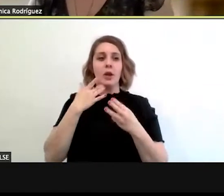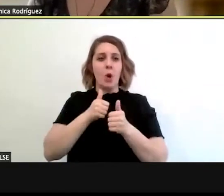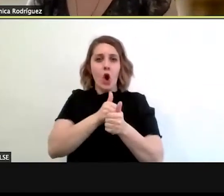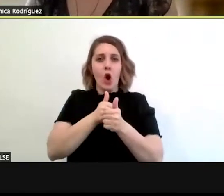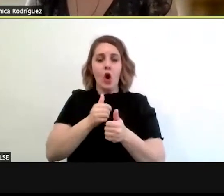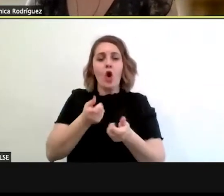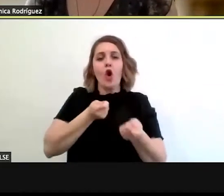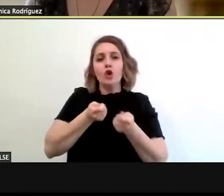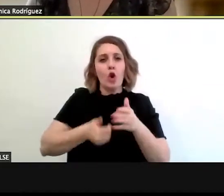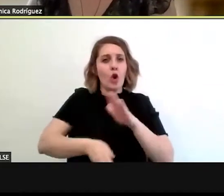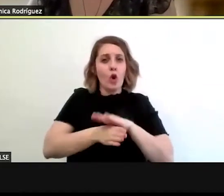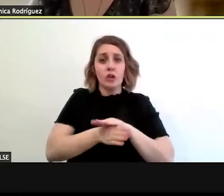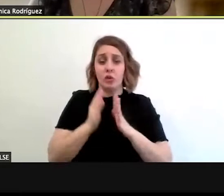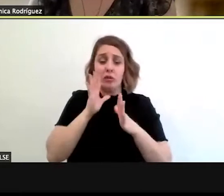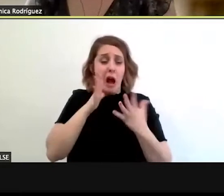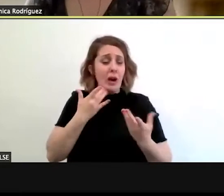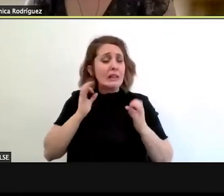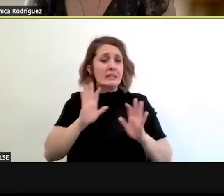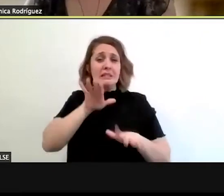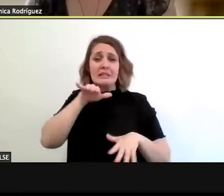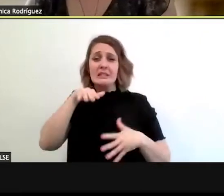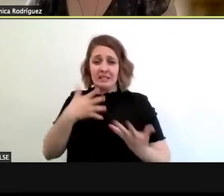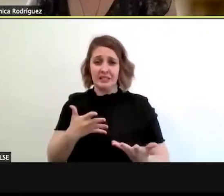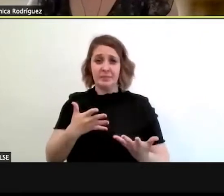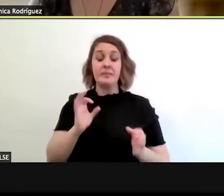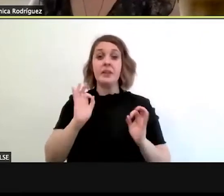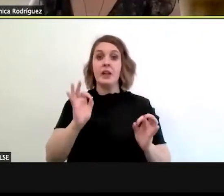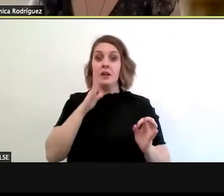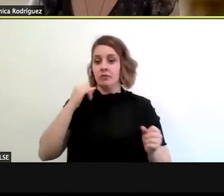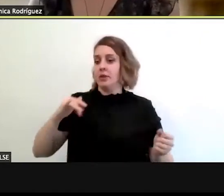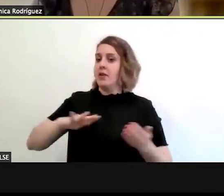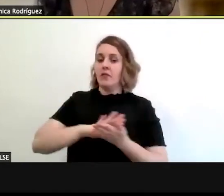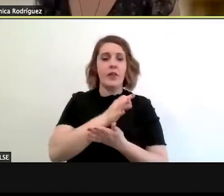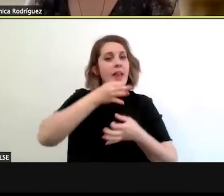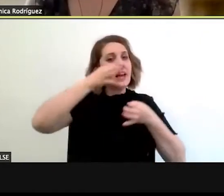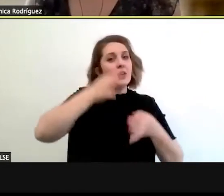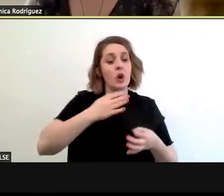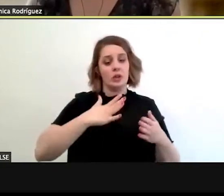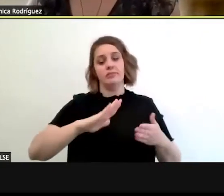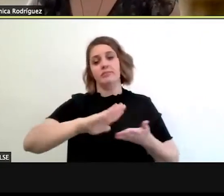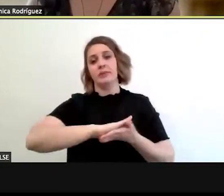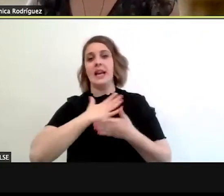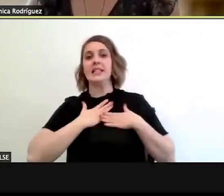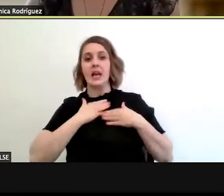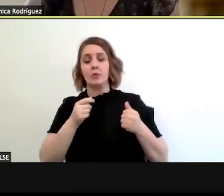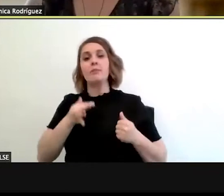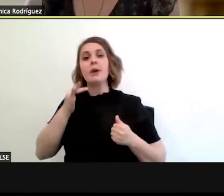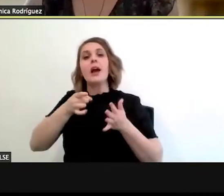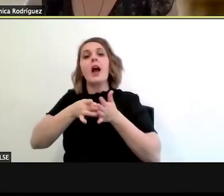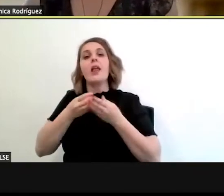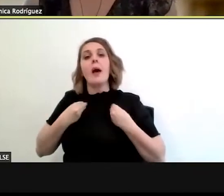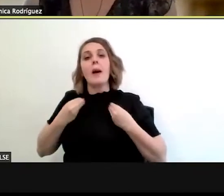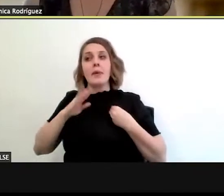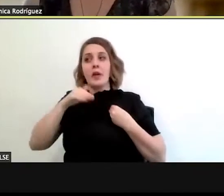parte de nuestro presente y sin duda va a tener una influencia en nuestra salud y en la calidad de vida del